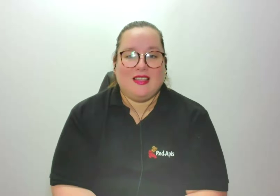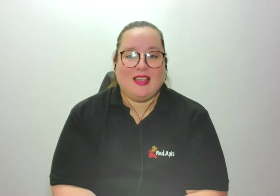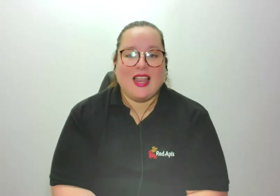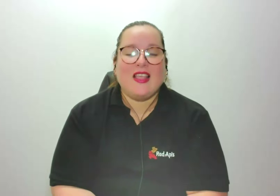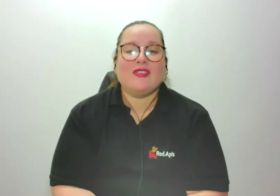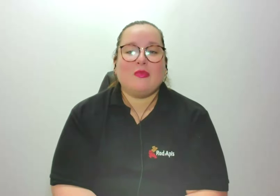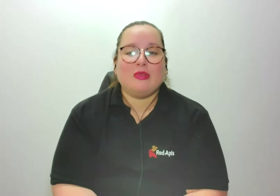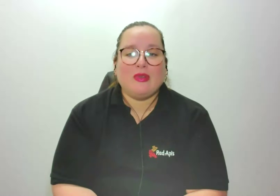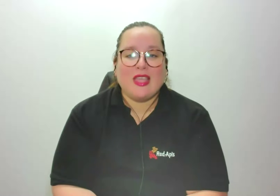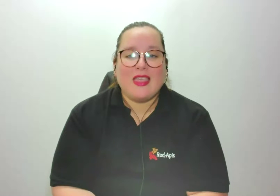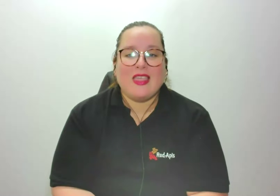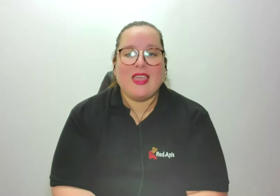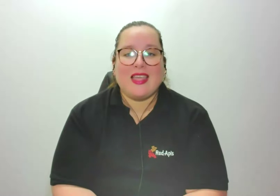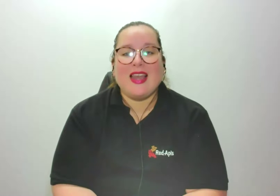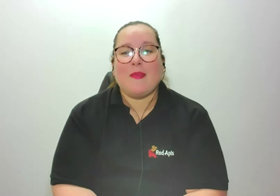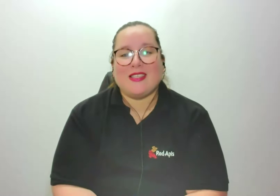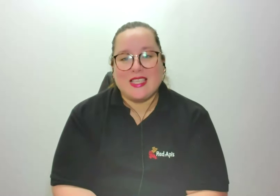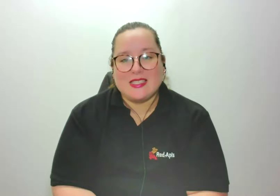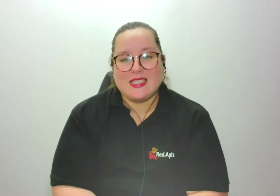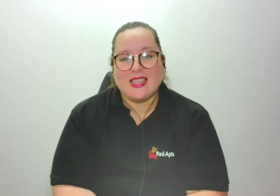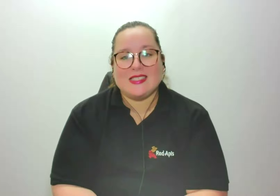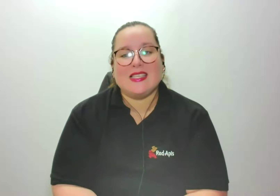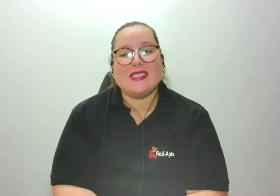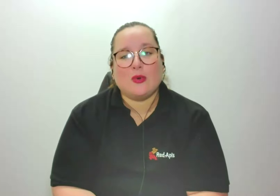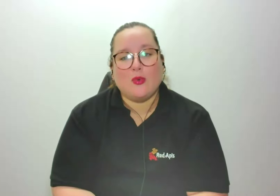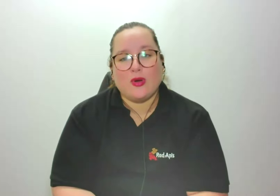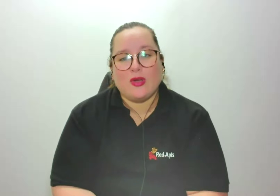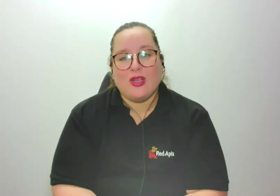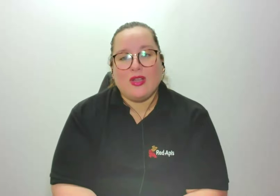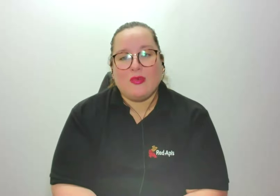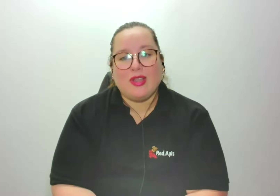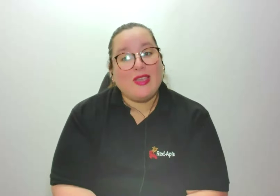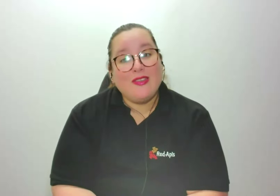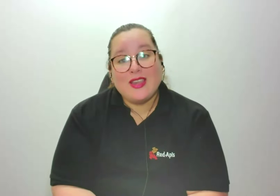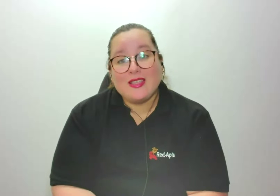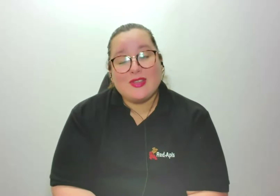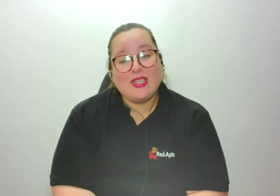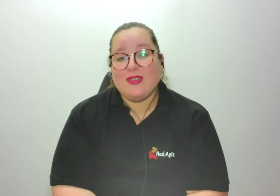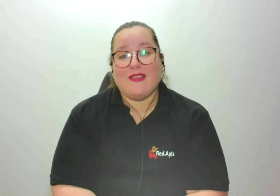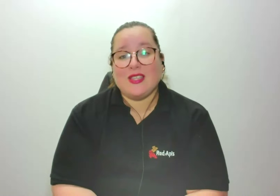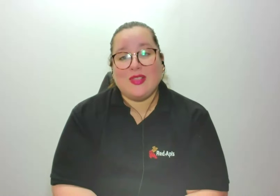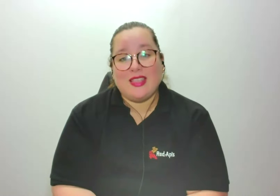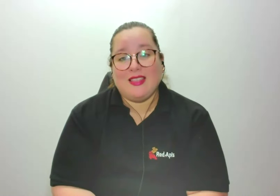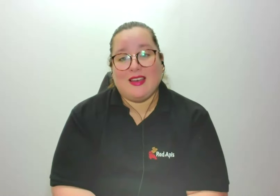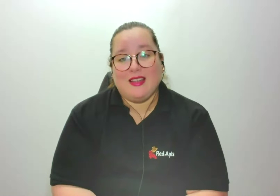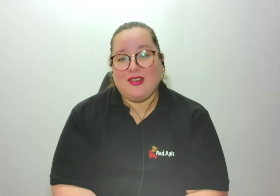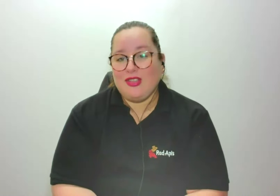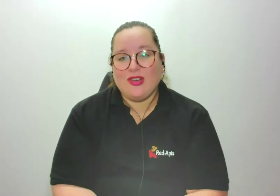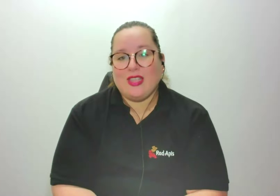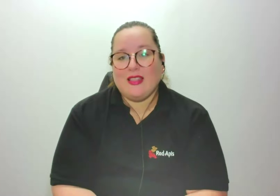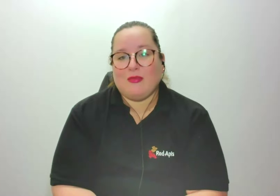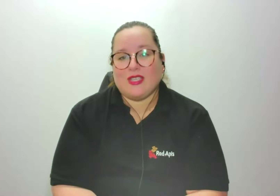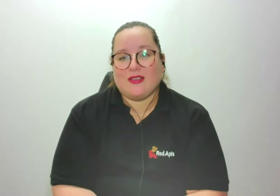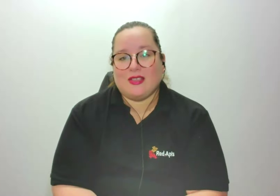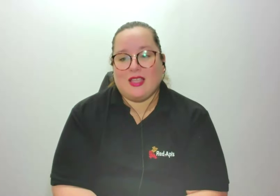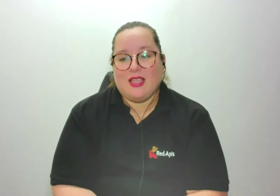confianza, ganando esa oportunidad de darle la paciencia, de sentirse seguro, porque no hay que olvidar que son niños que a veces no entienden. Los niños